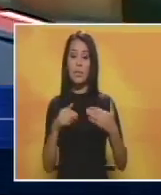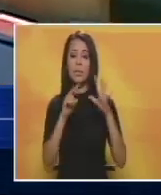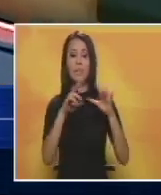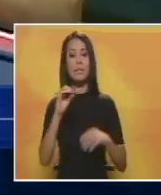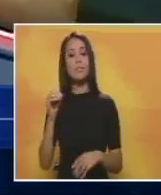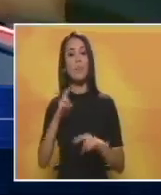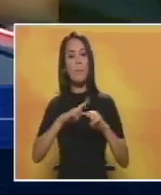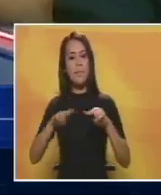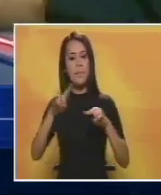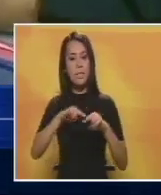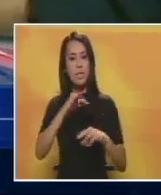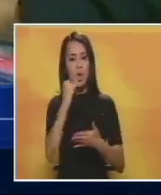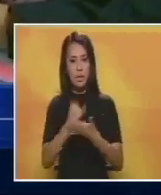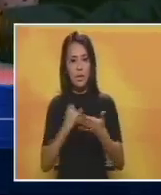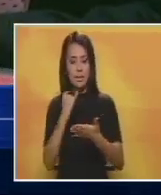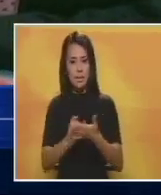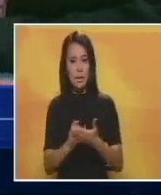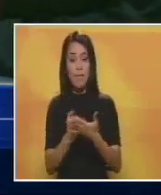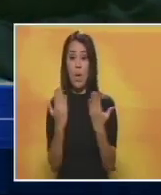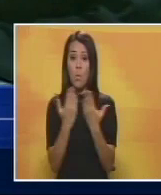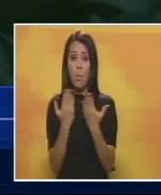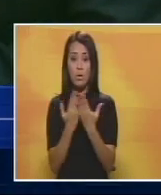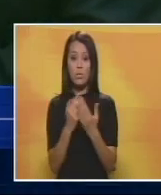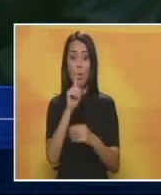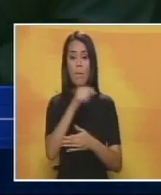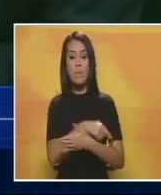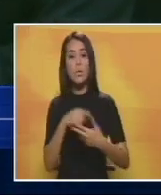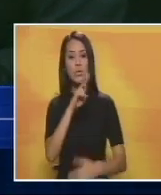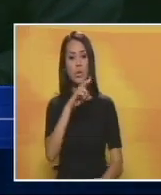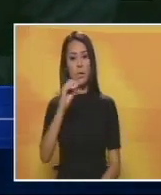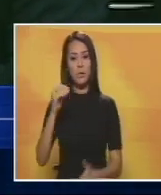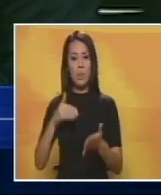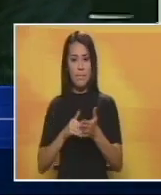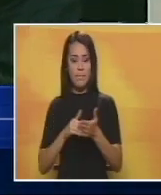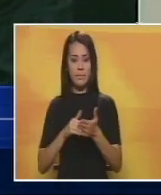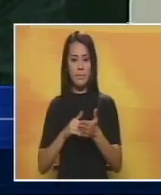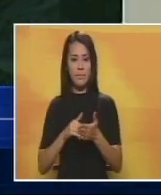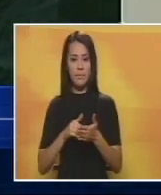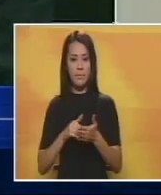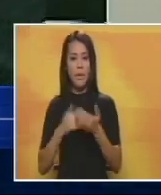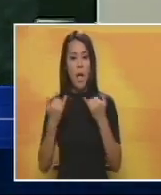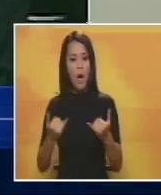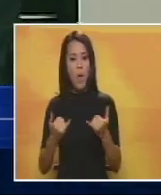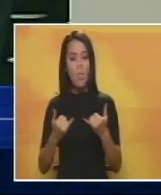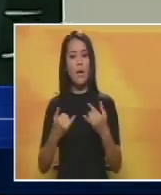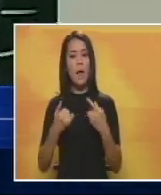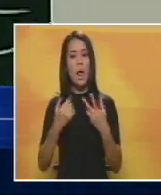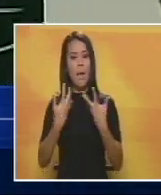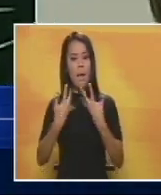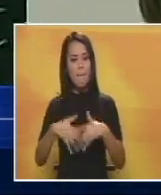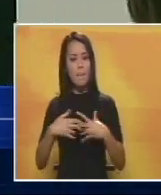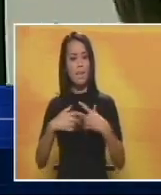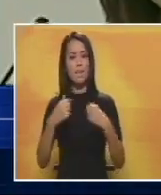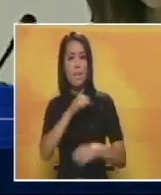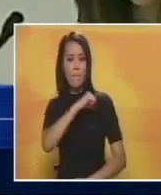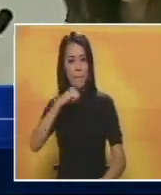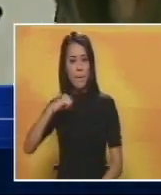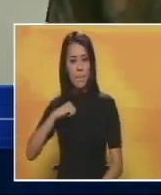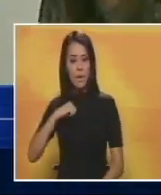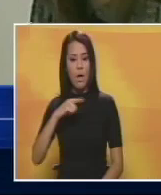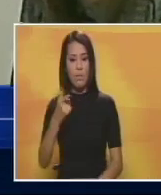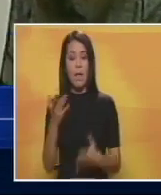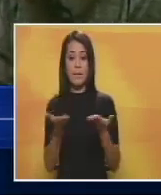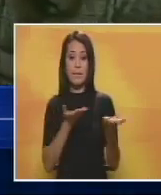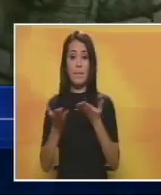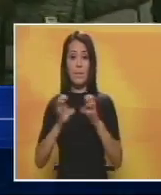7.700.000 niños que están en escolaridad, bueno, 1.200.000 es abarcado por estos prestadores privados del servicio